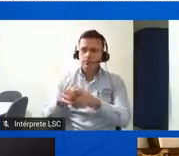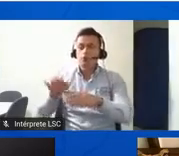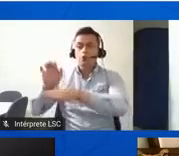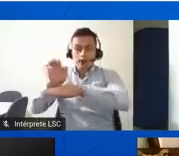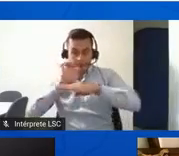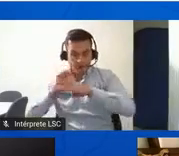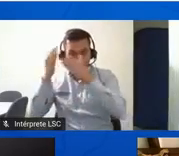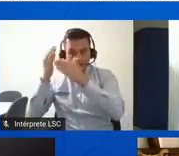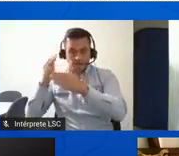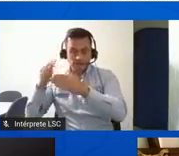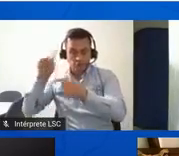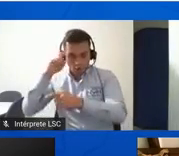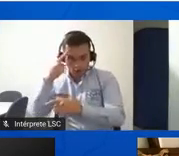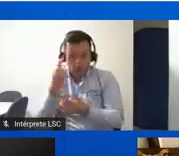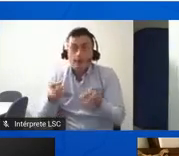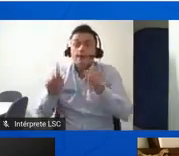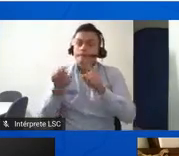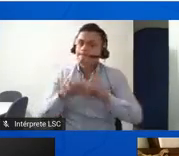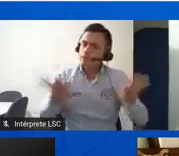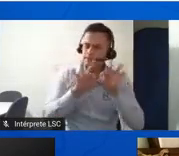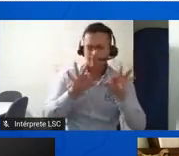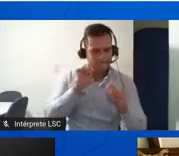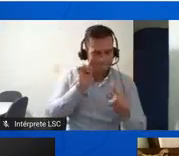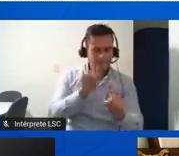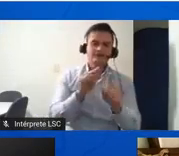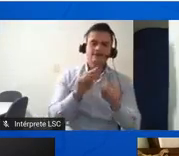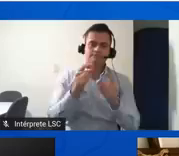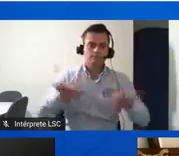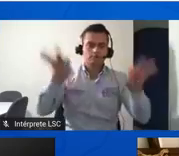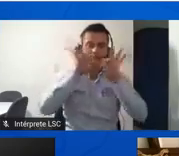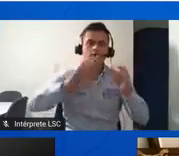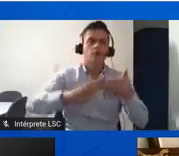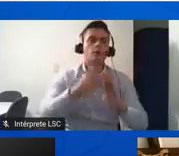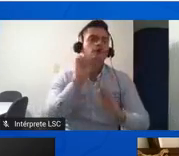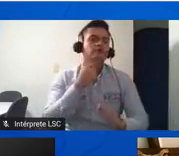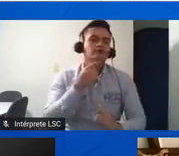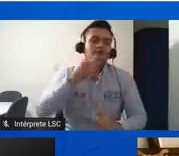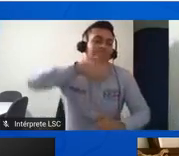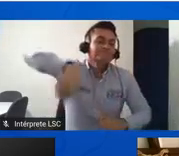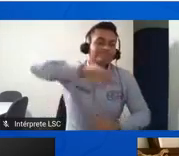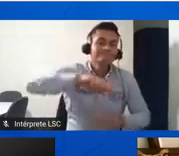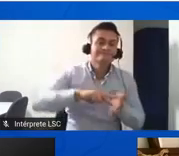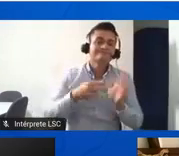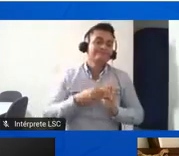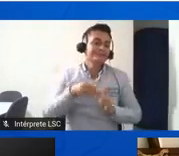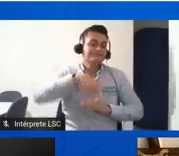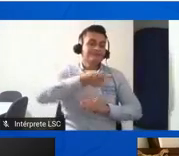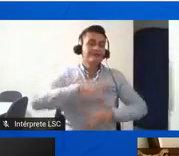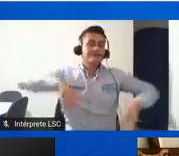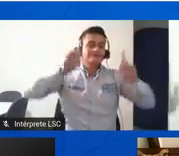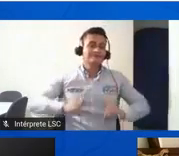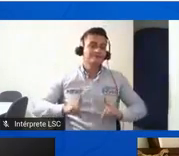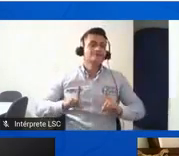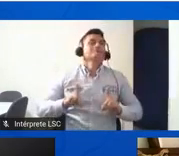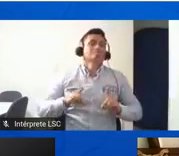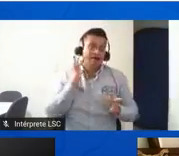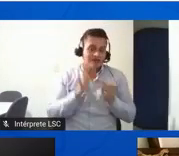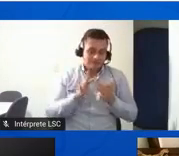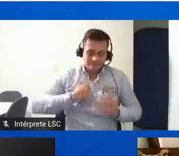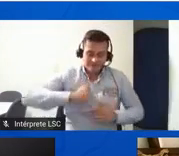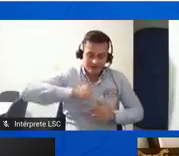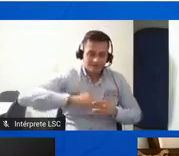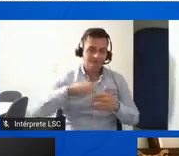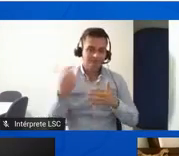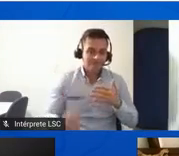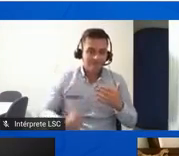Estado, pero también y sobre todo a la comunidad sorda, que finalmente es quien decide frente a sus derechos y frente a la lengua